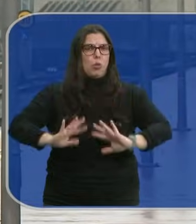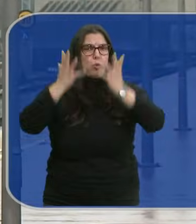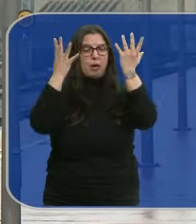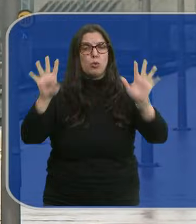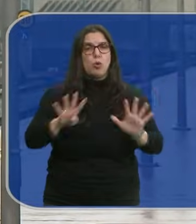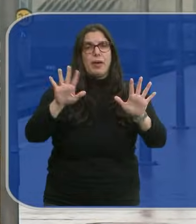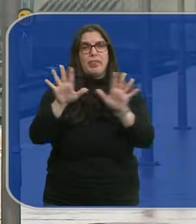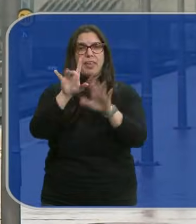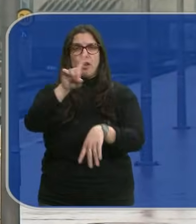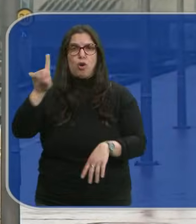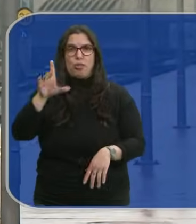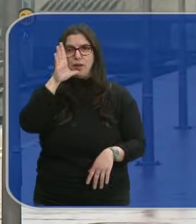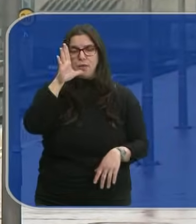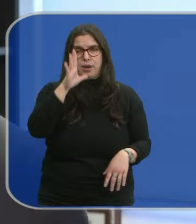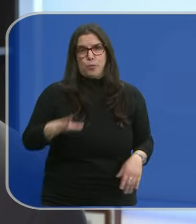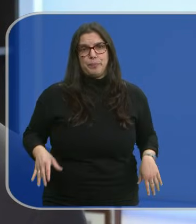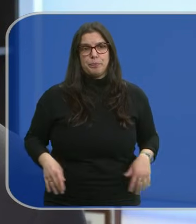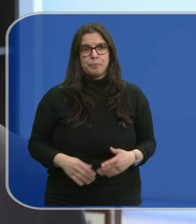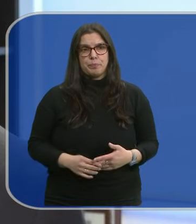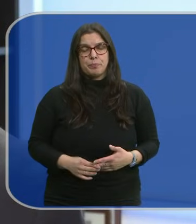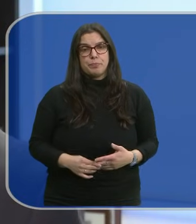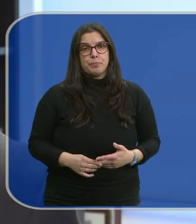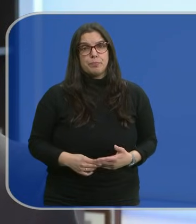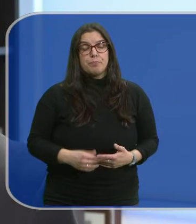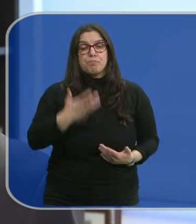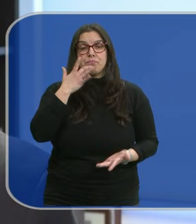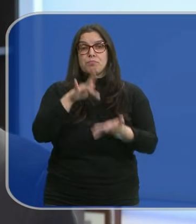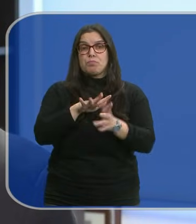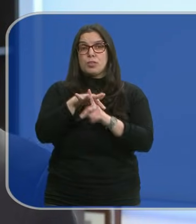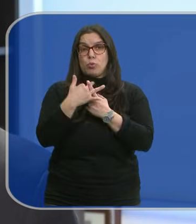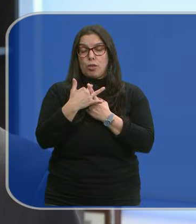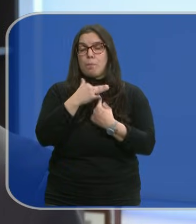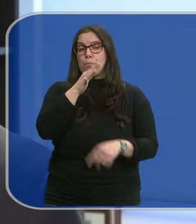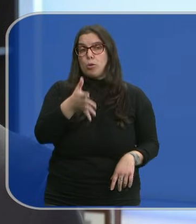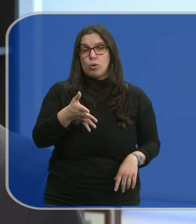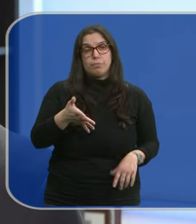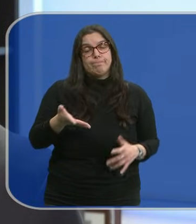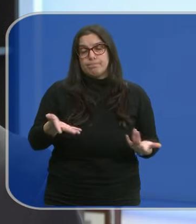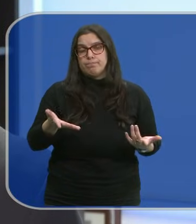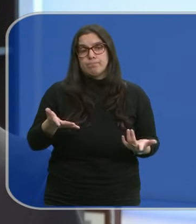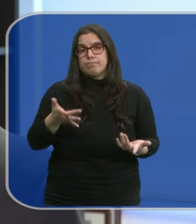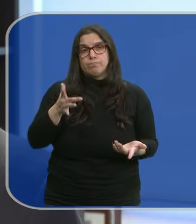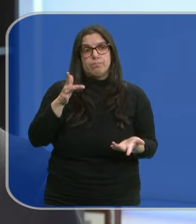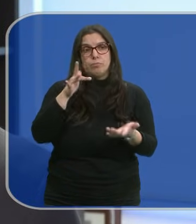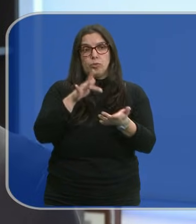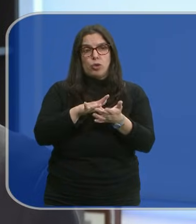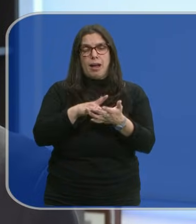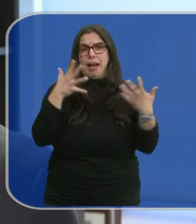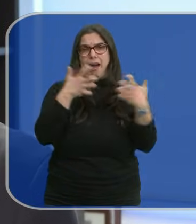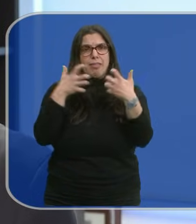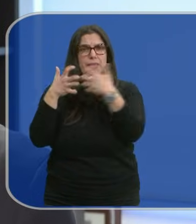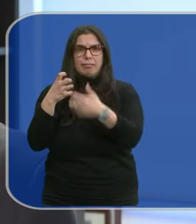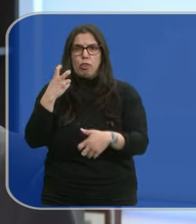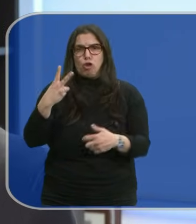para el 9, 10 y 11 de febrero. Si estamos en esta situación es básicamente porque hemos tenido 2